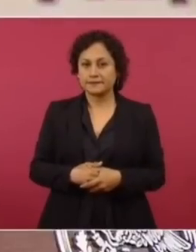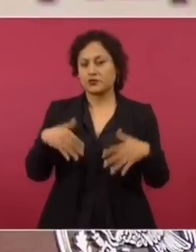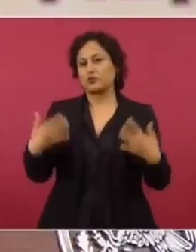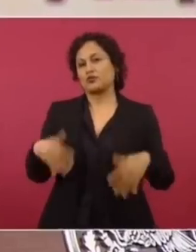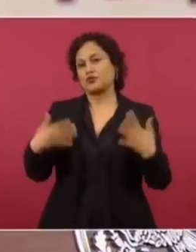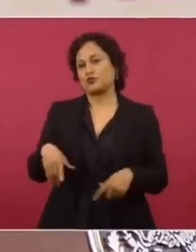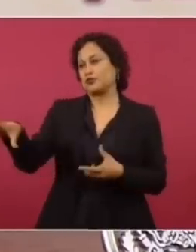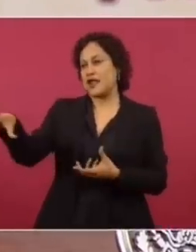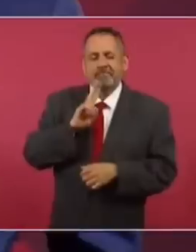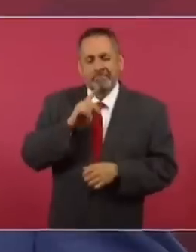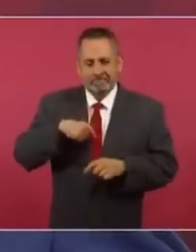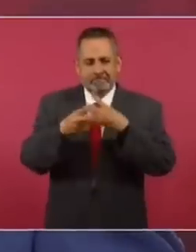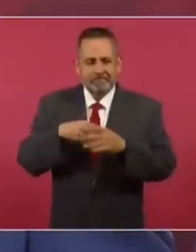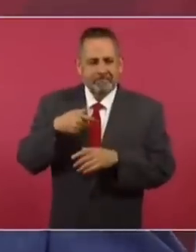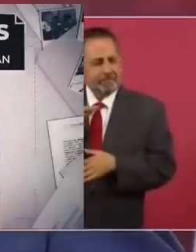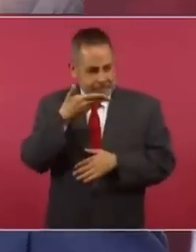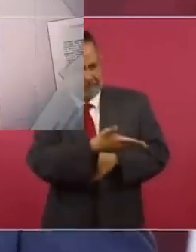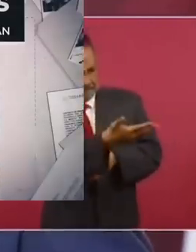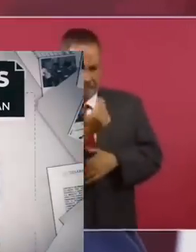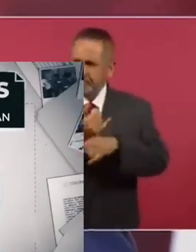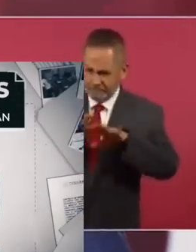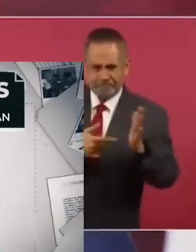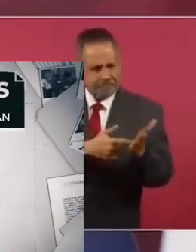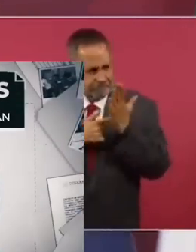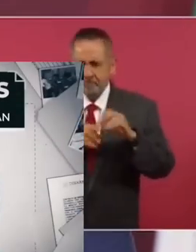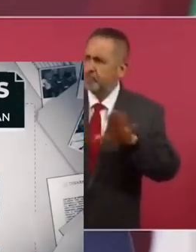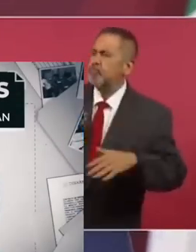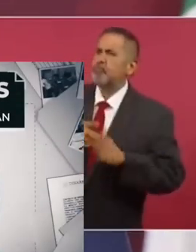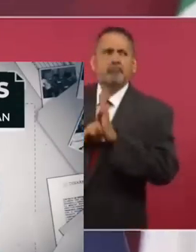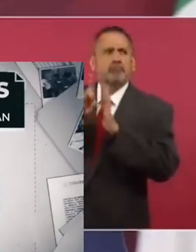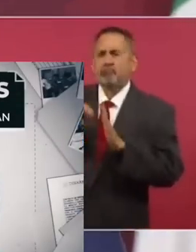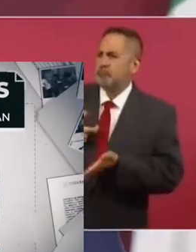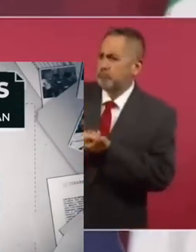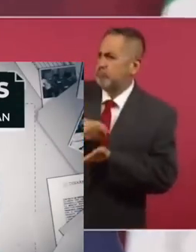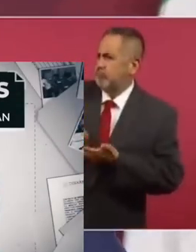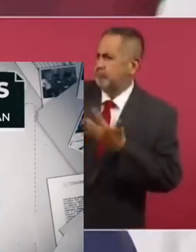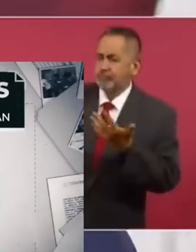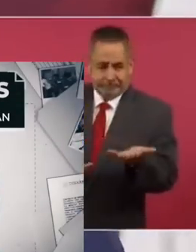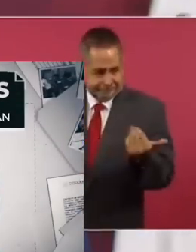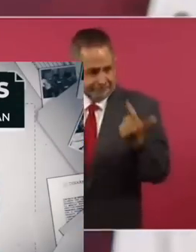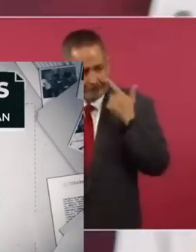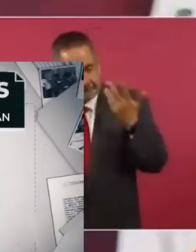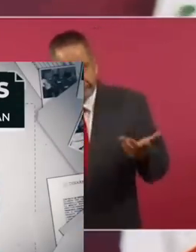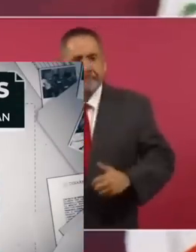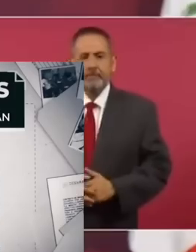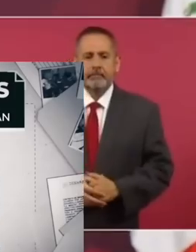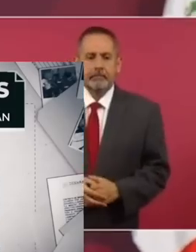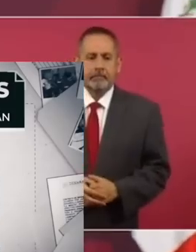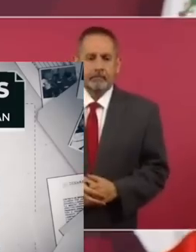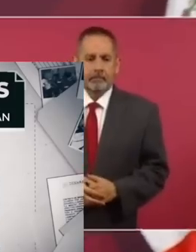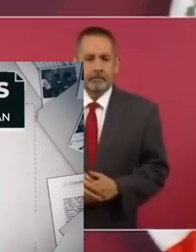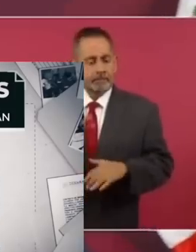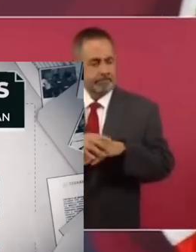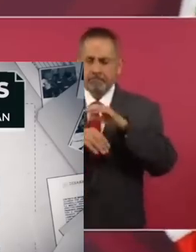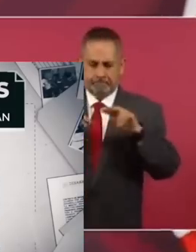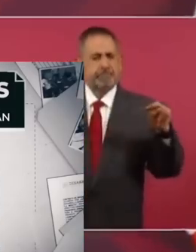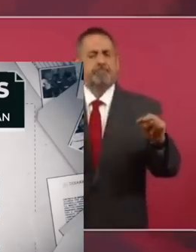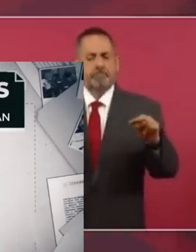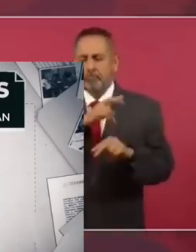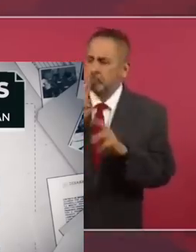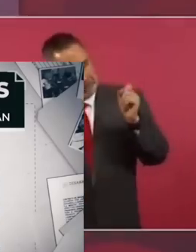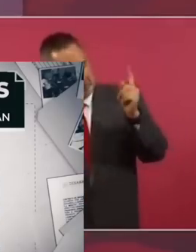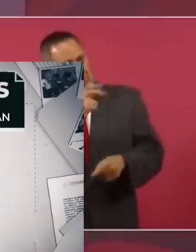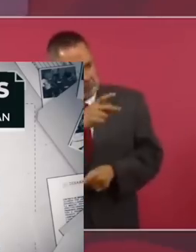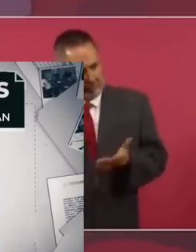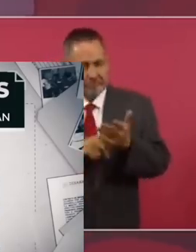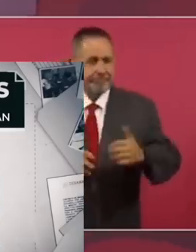rayar. Le estaba pidiendo que él lo informe, porque así hay más objetividad en sus